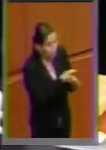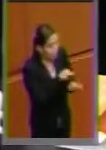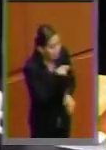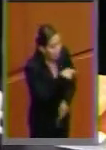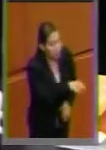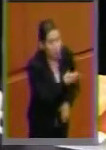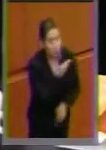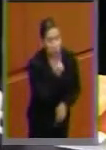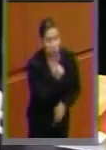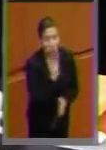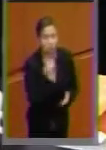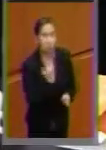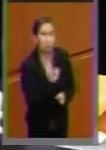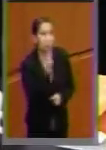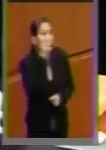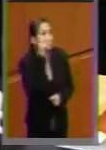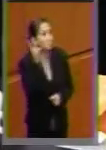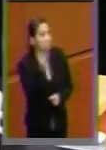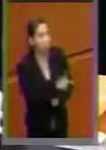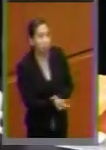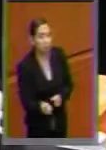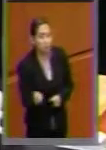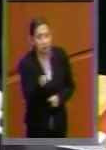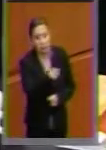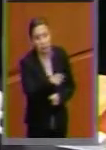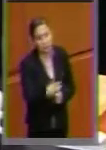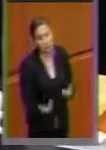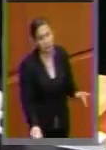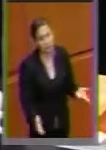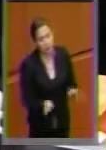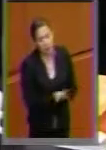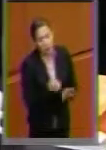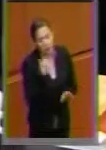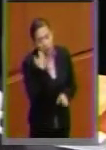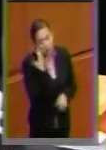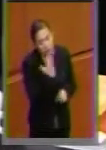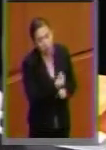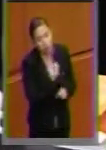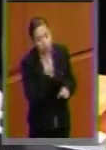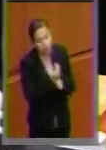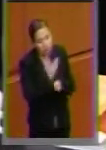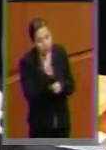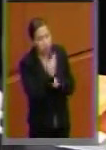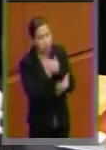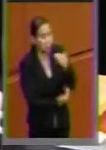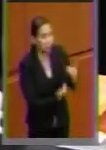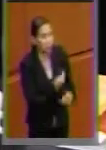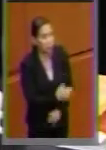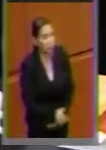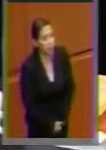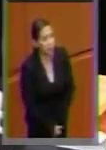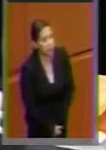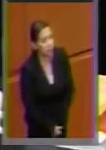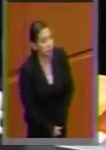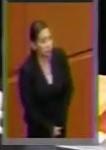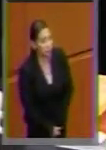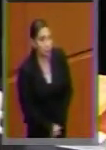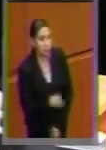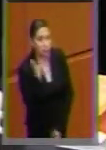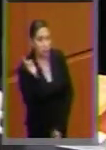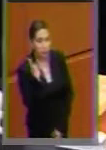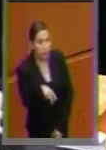no menos que los otros dos es como queremos entonces que funcionen las cosas sin duda